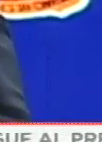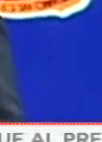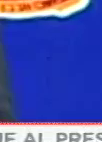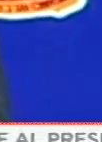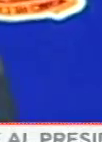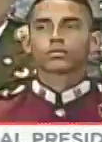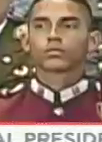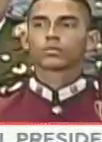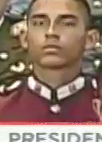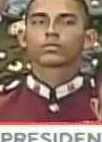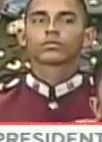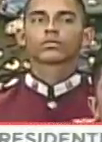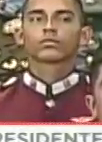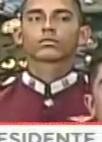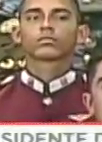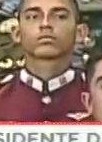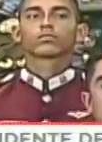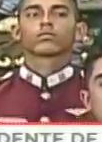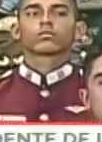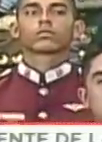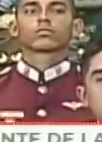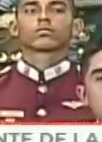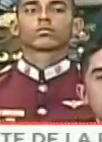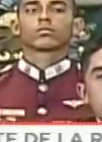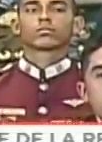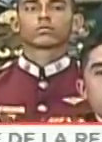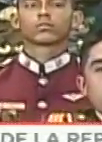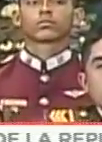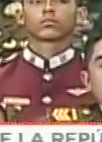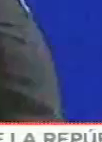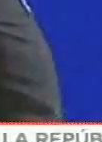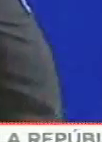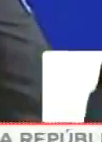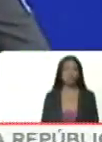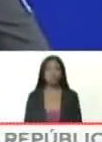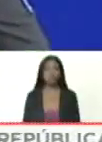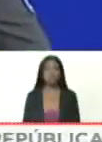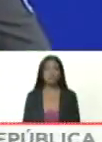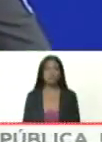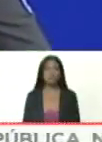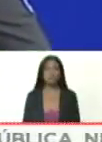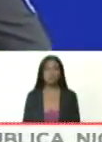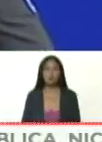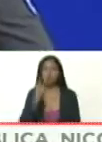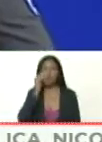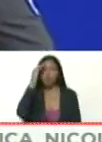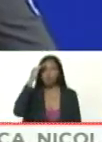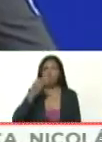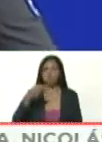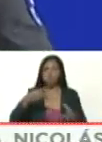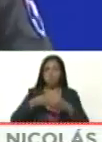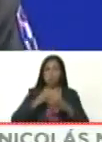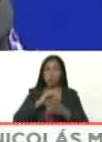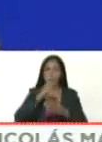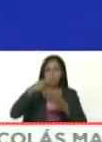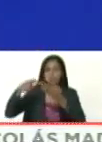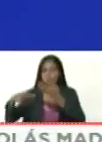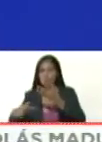rector de la Universidad Bolivariana, General Félix Osorio, y demás